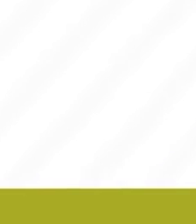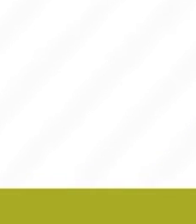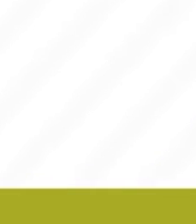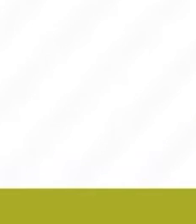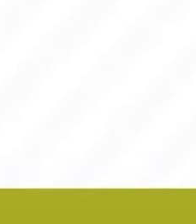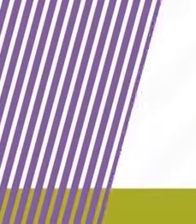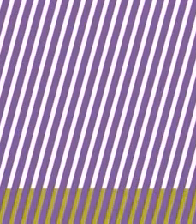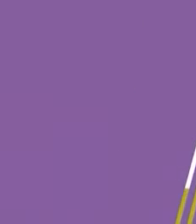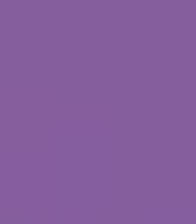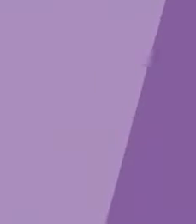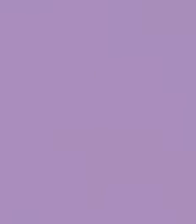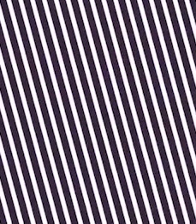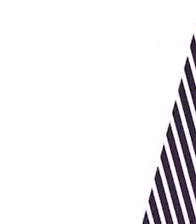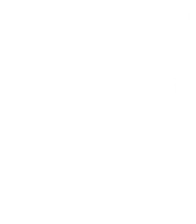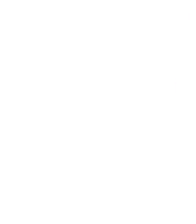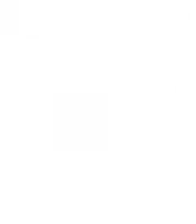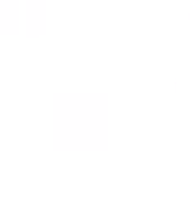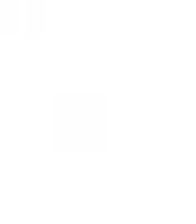y